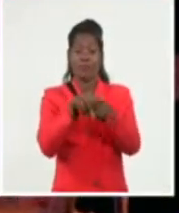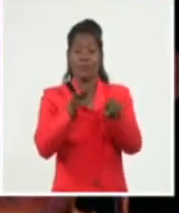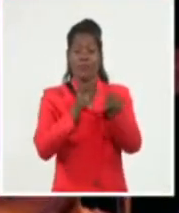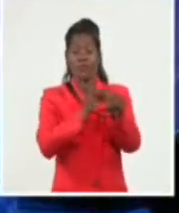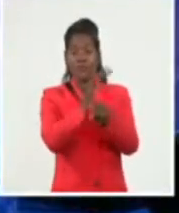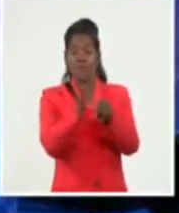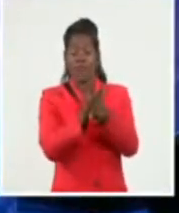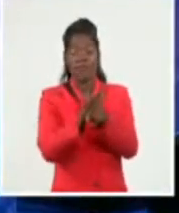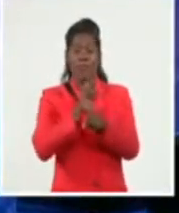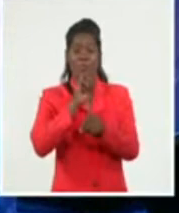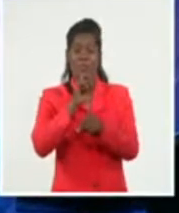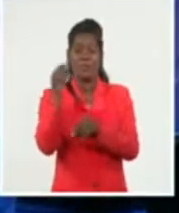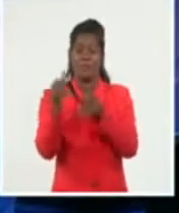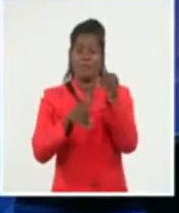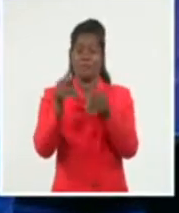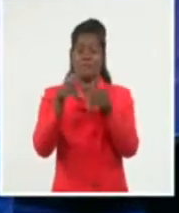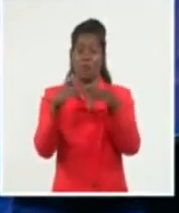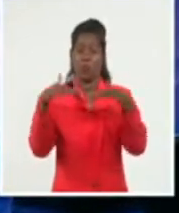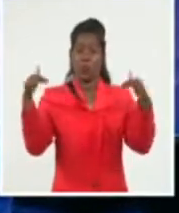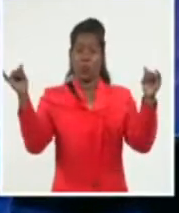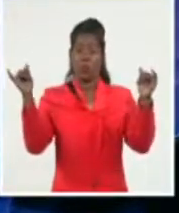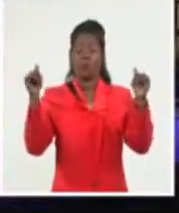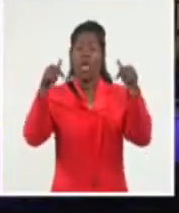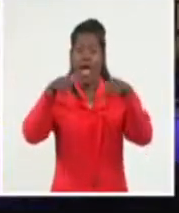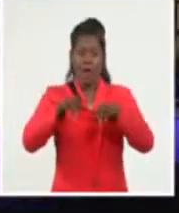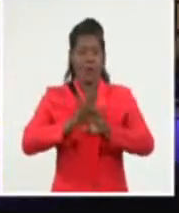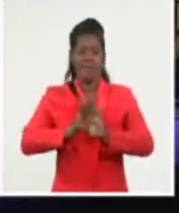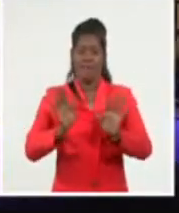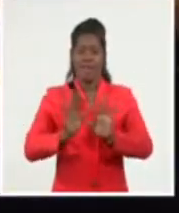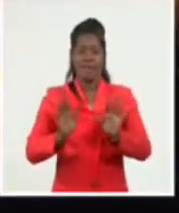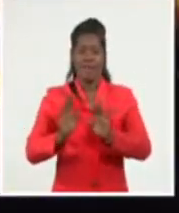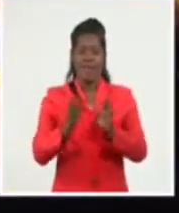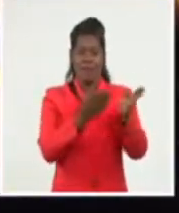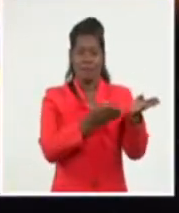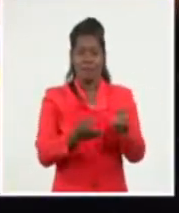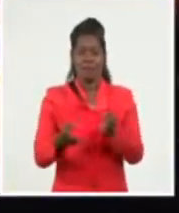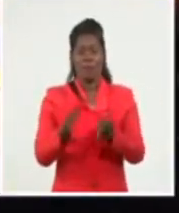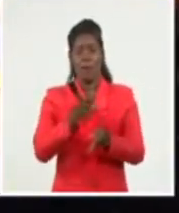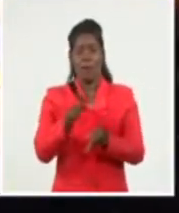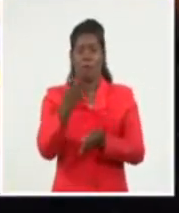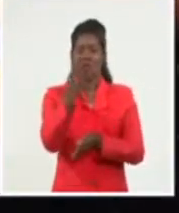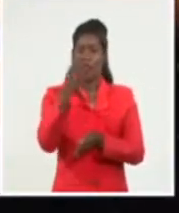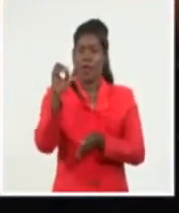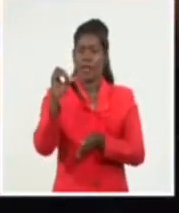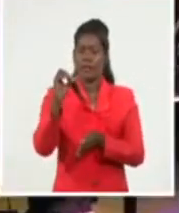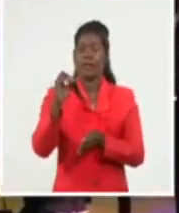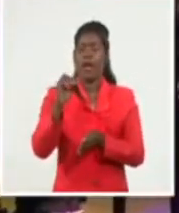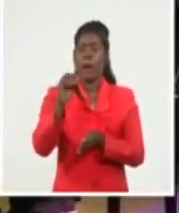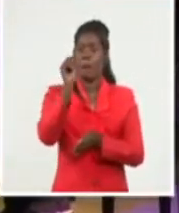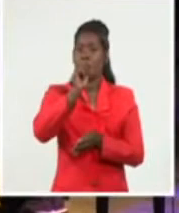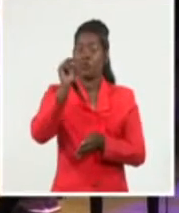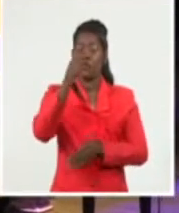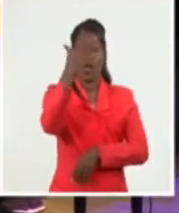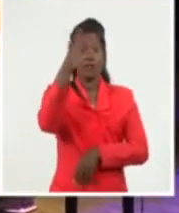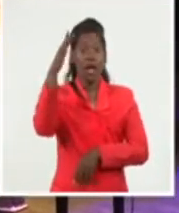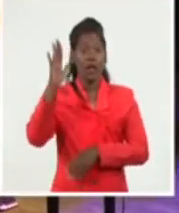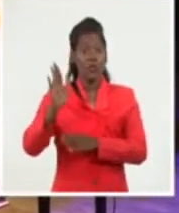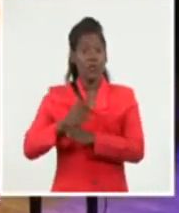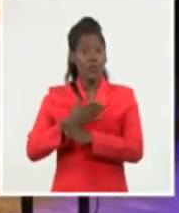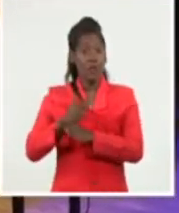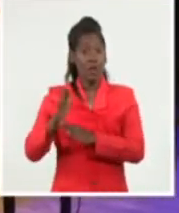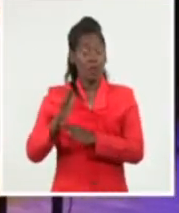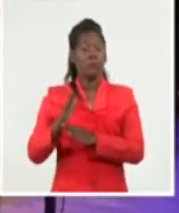todo pronóstico, llegaron a la isla más de 40 artistas extranjeros de unas 9 naciones, entre ellos nombres de fama mundial como el